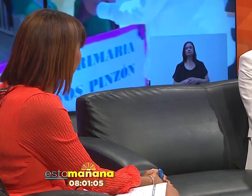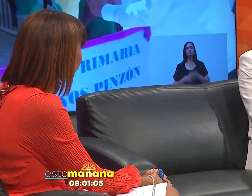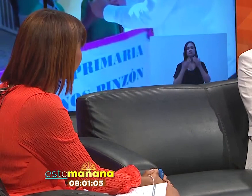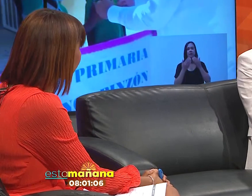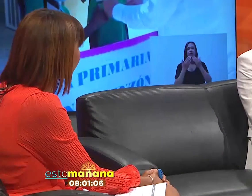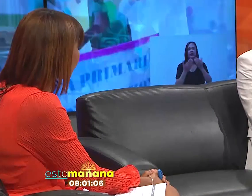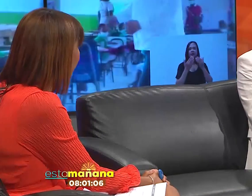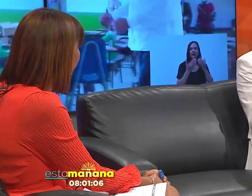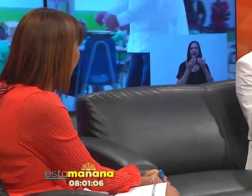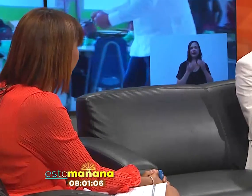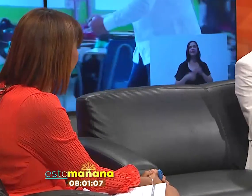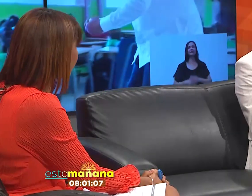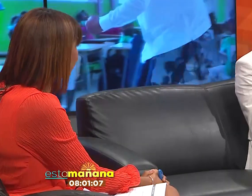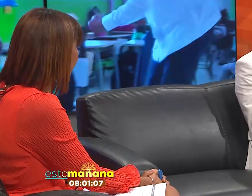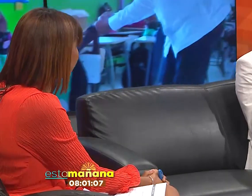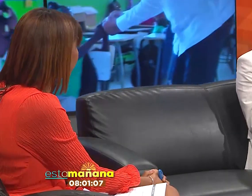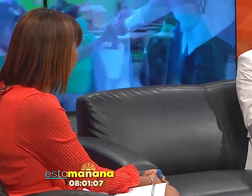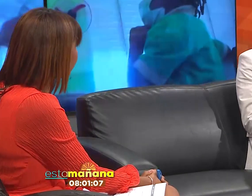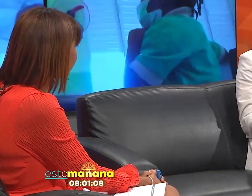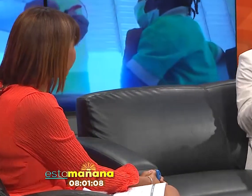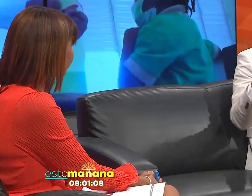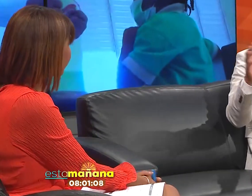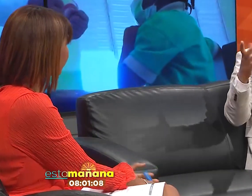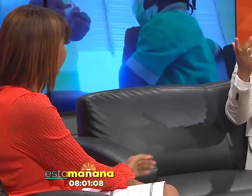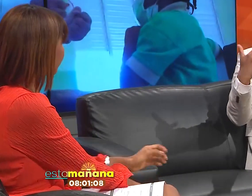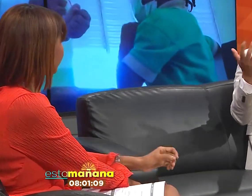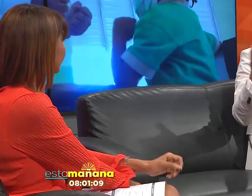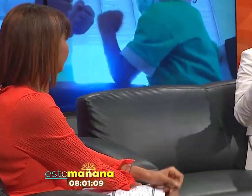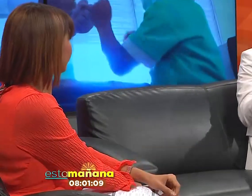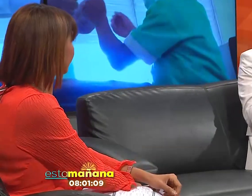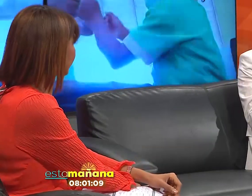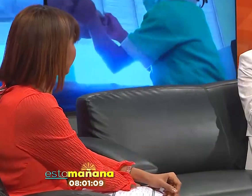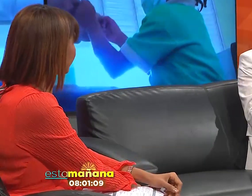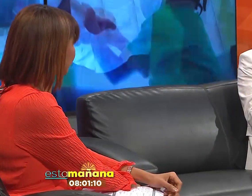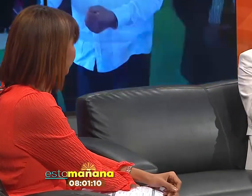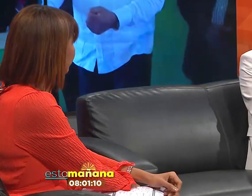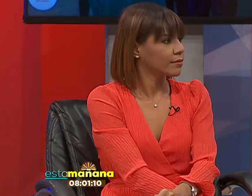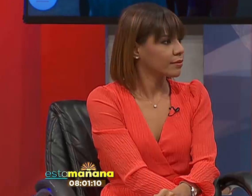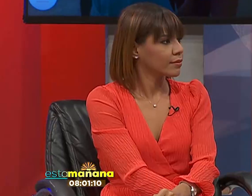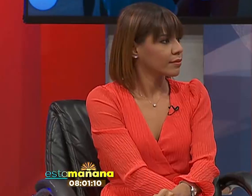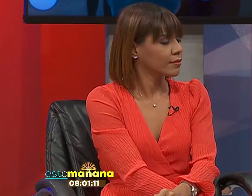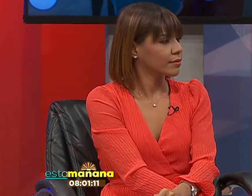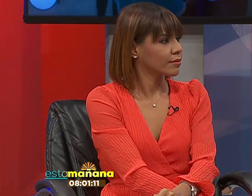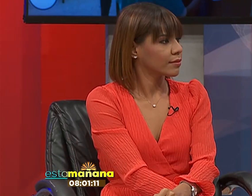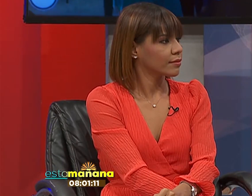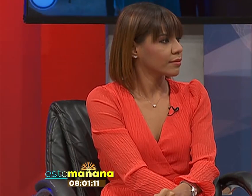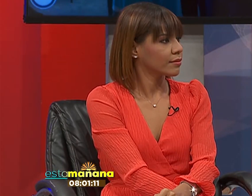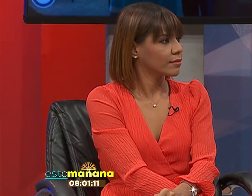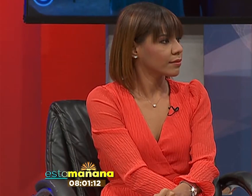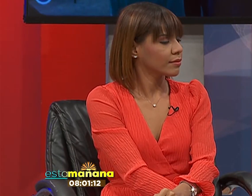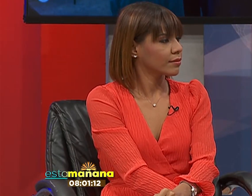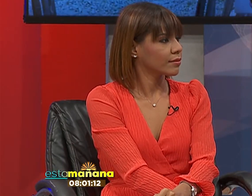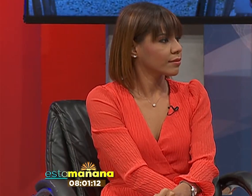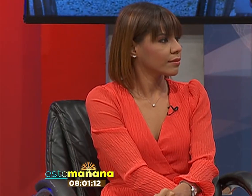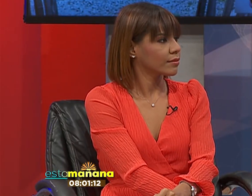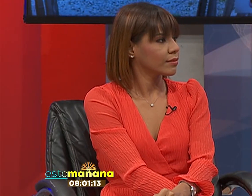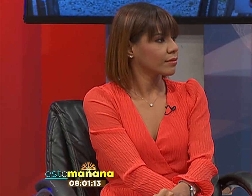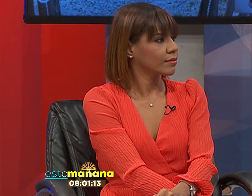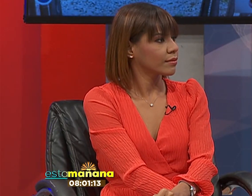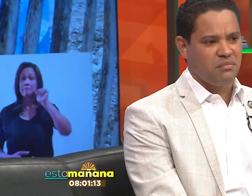tema. En una ocasión, cuando nosotros empezamos con el tema de la vacuna, que fue, si no mal